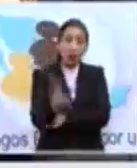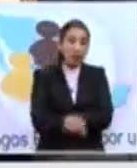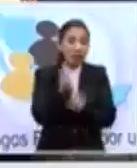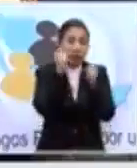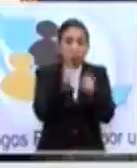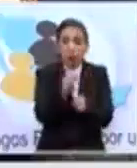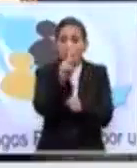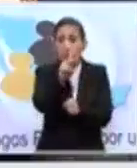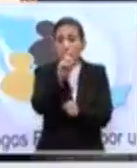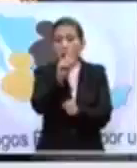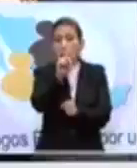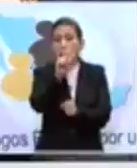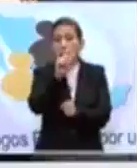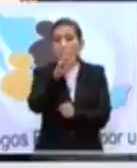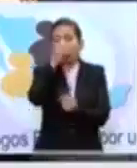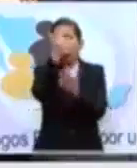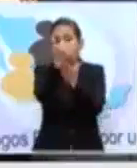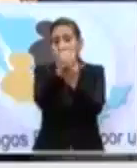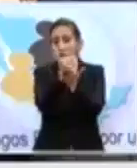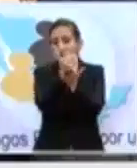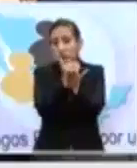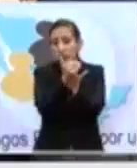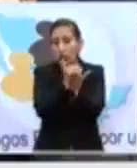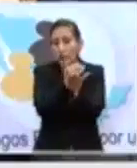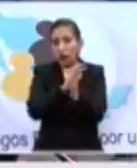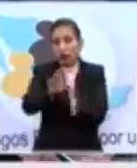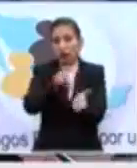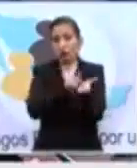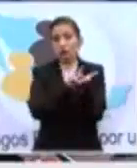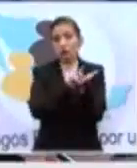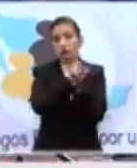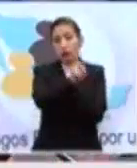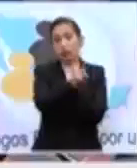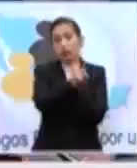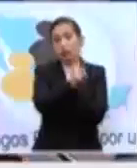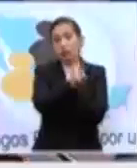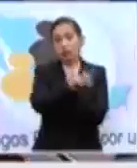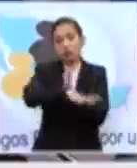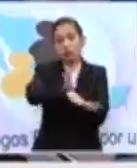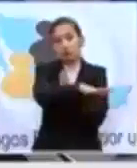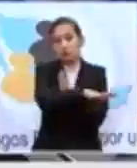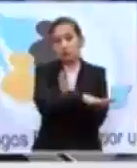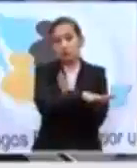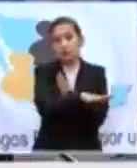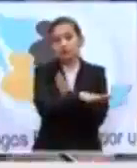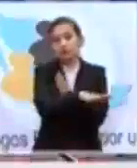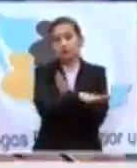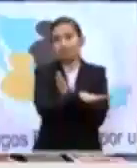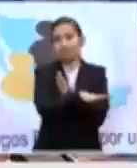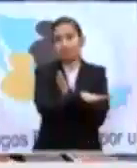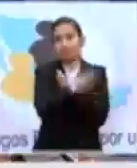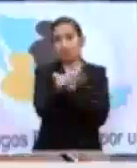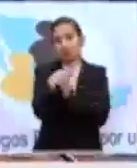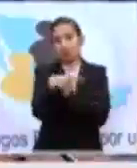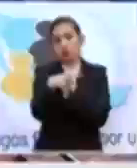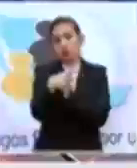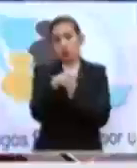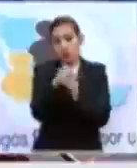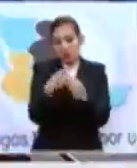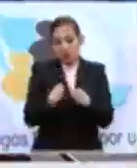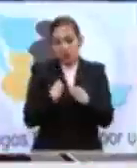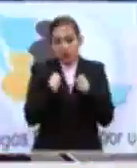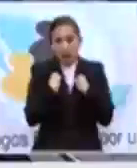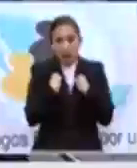seguro popular, con una disminución absoluta en los derechos a que tendrían, pues por su propia